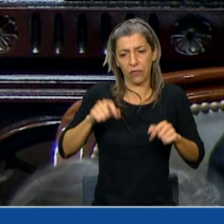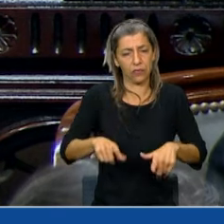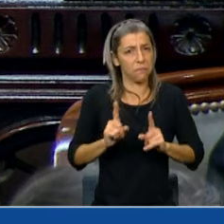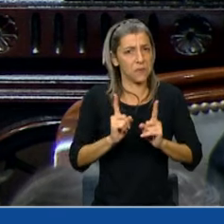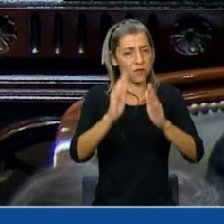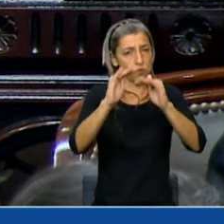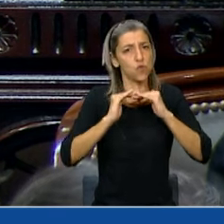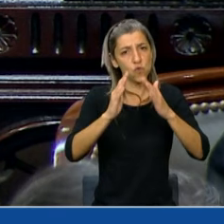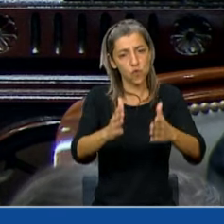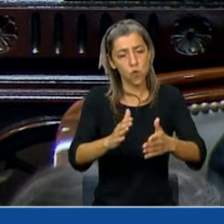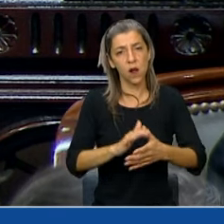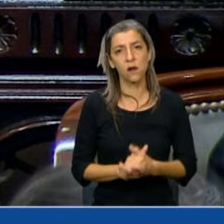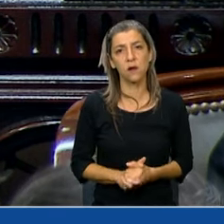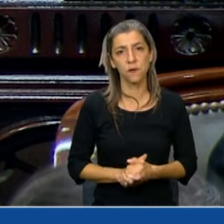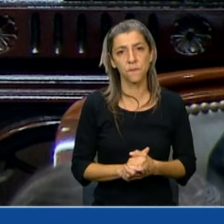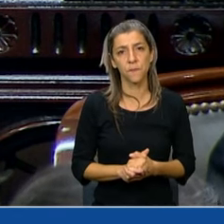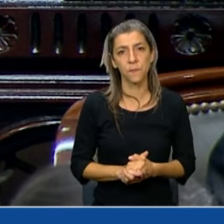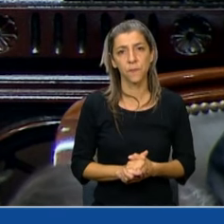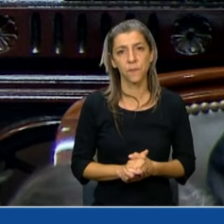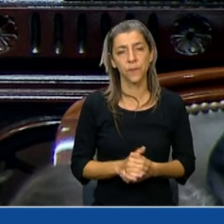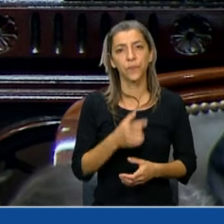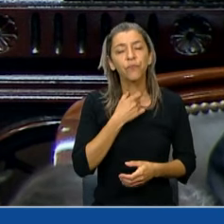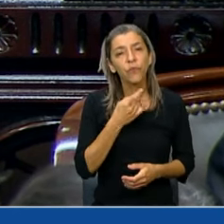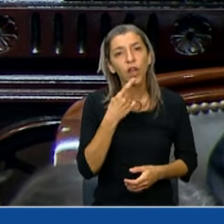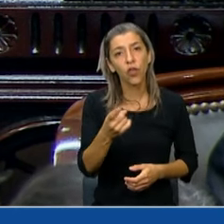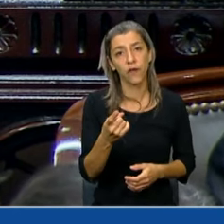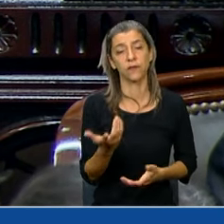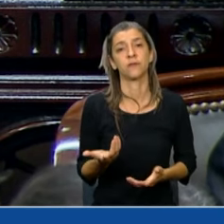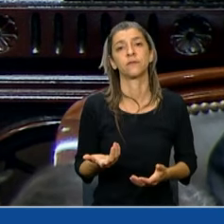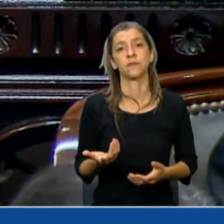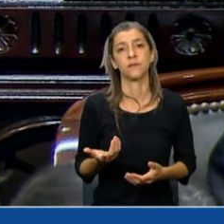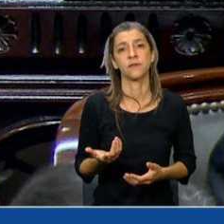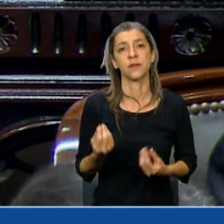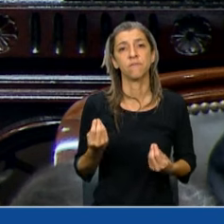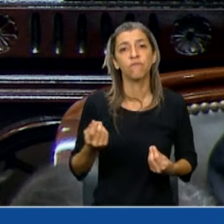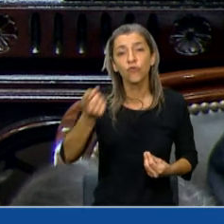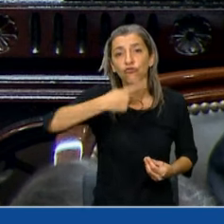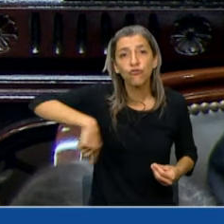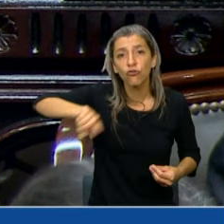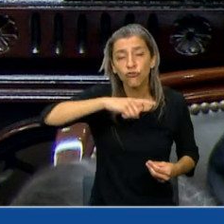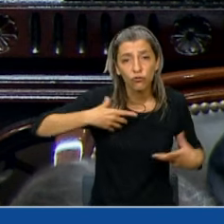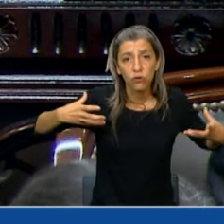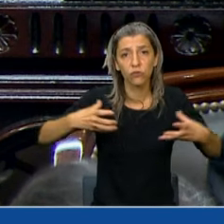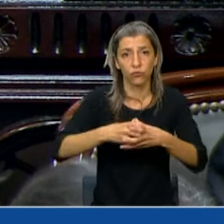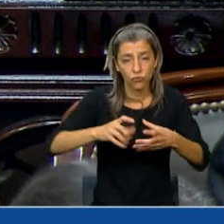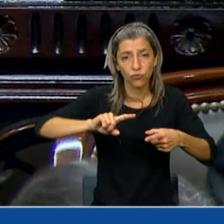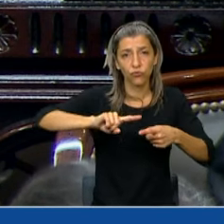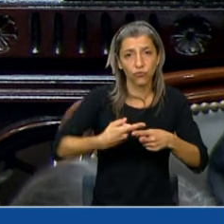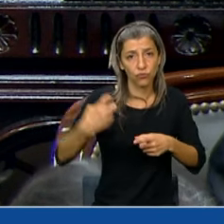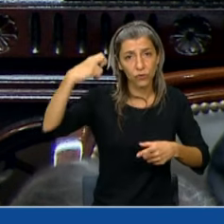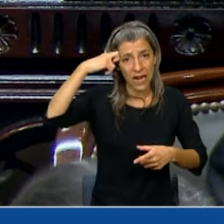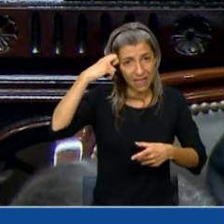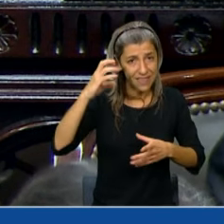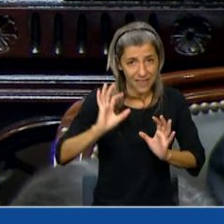compatriota quiero decirles que nosotros en la unión cívica radical moderna